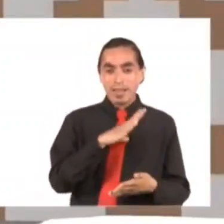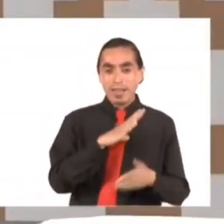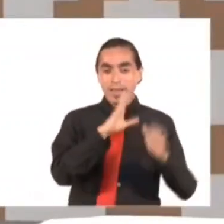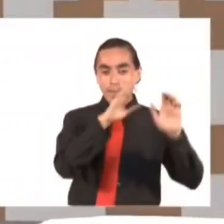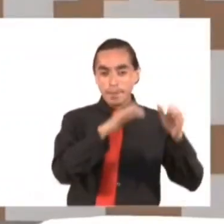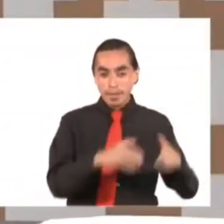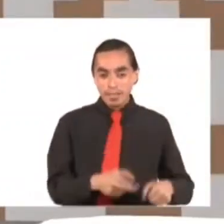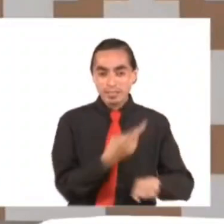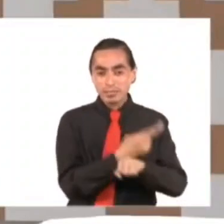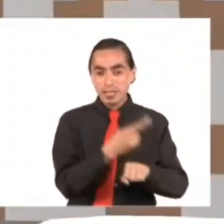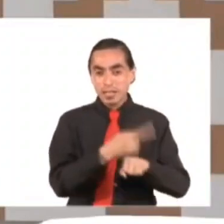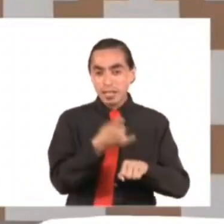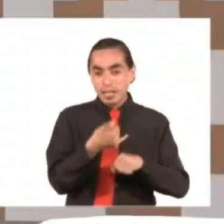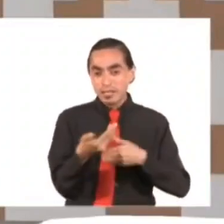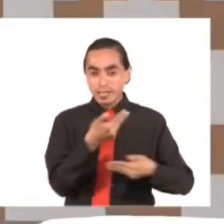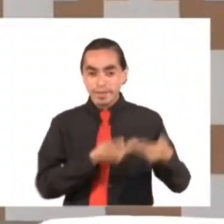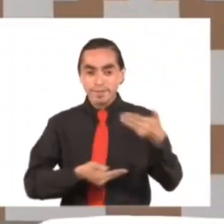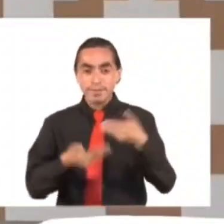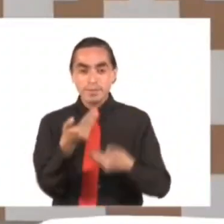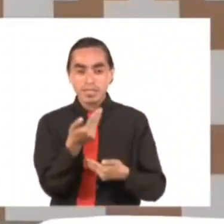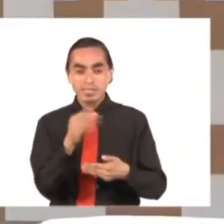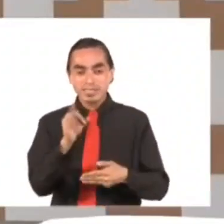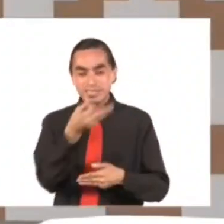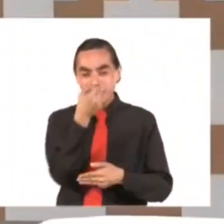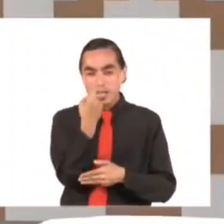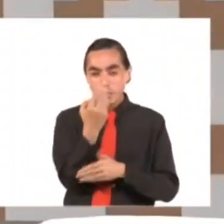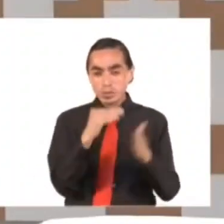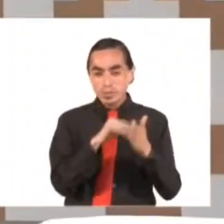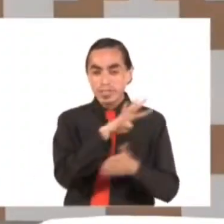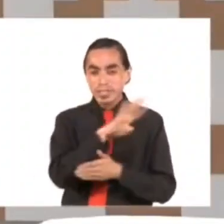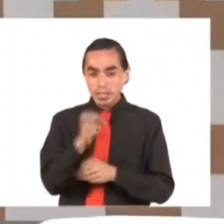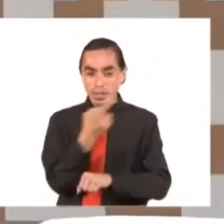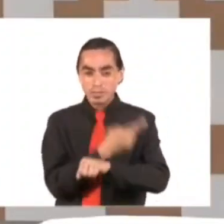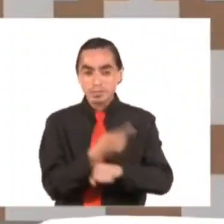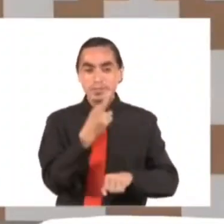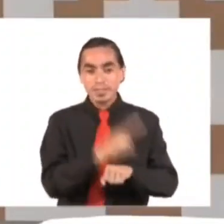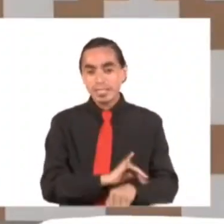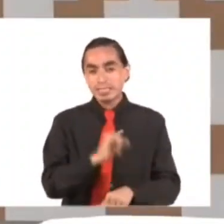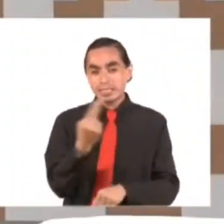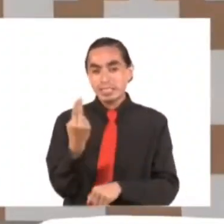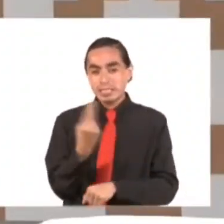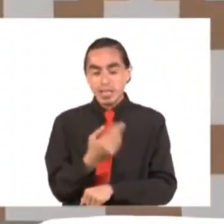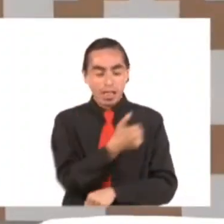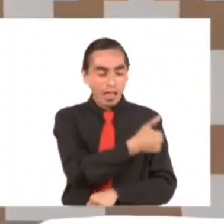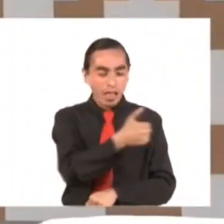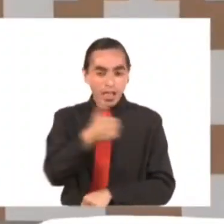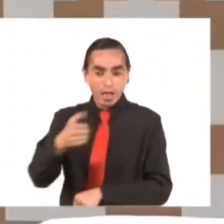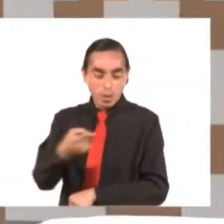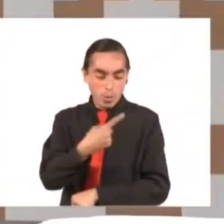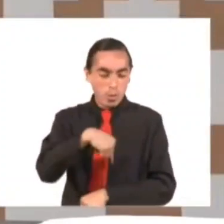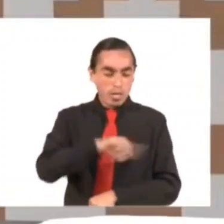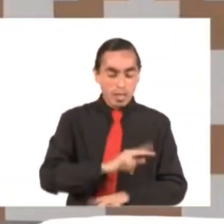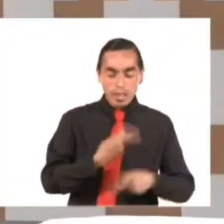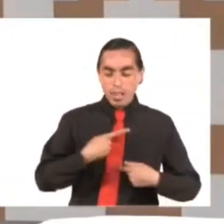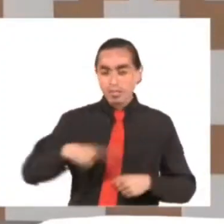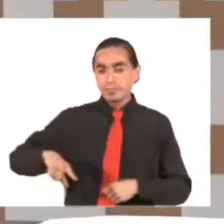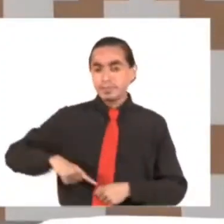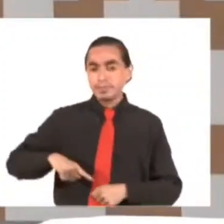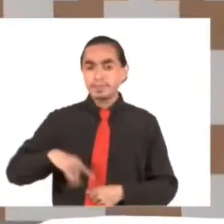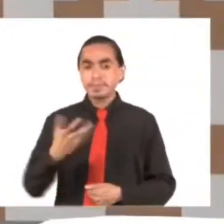trámites y servicios mostraba cerca de 2.500 trámites necesarios para todas y cada una de las interacciones entre el gobierno y los